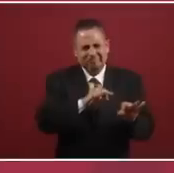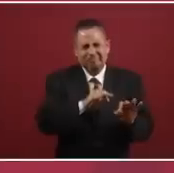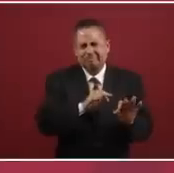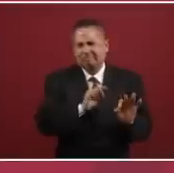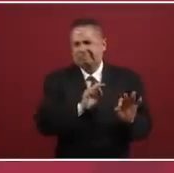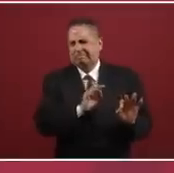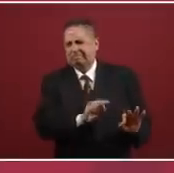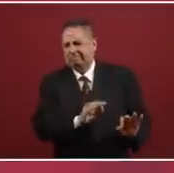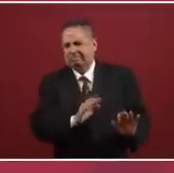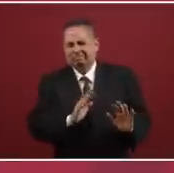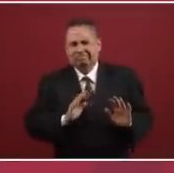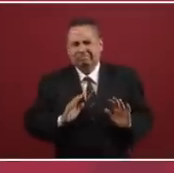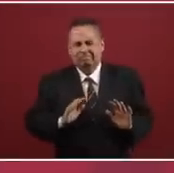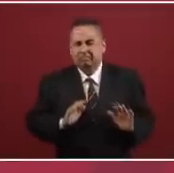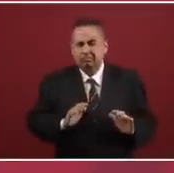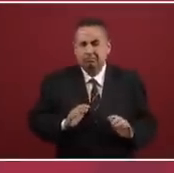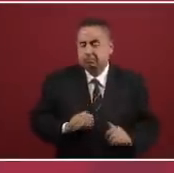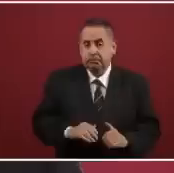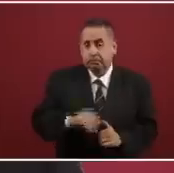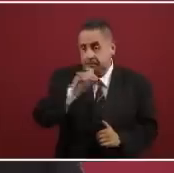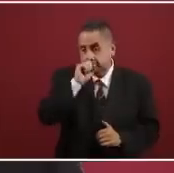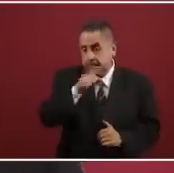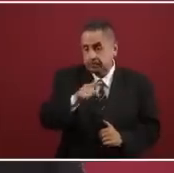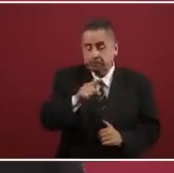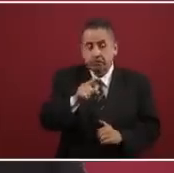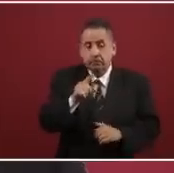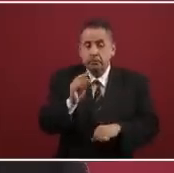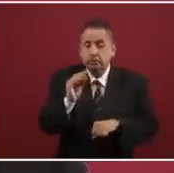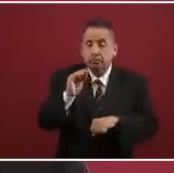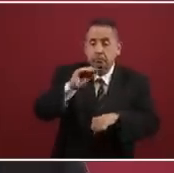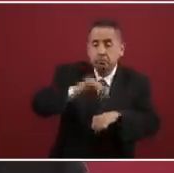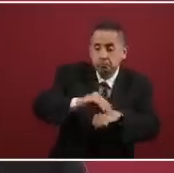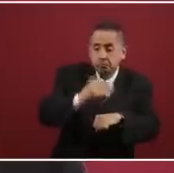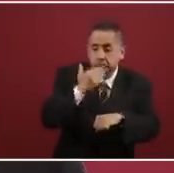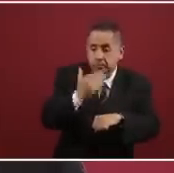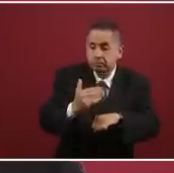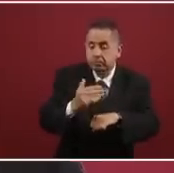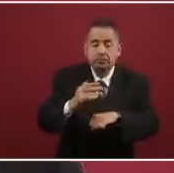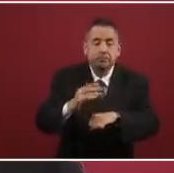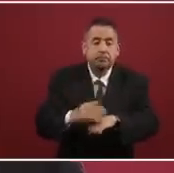Además, que se porten bien porque